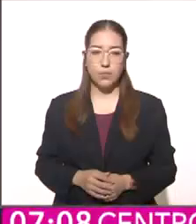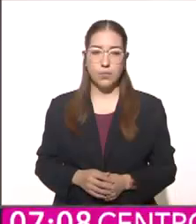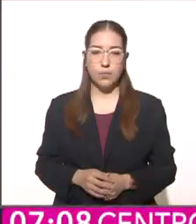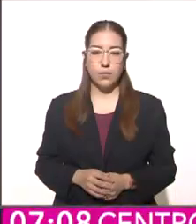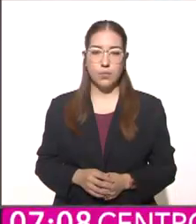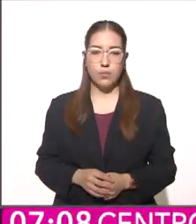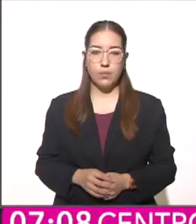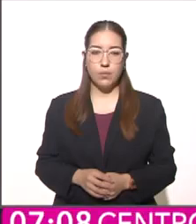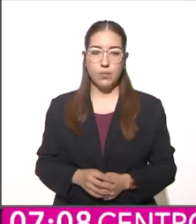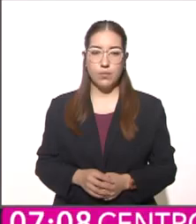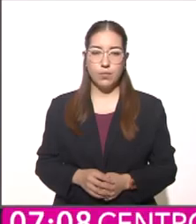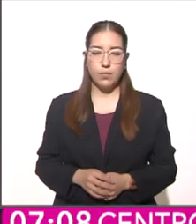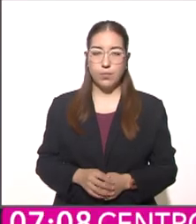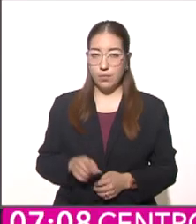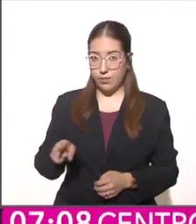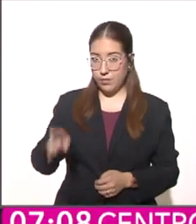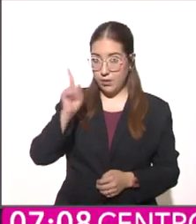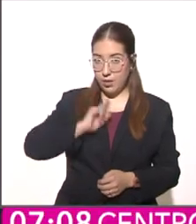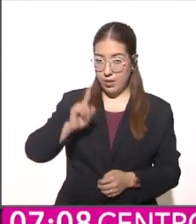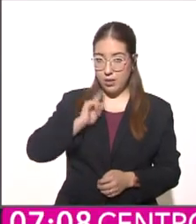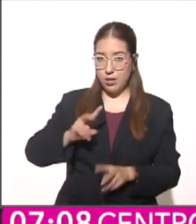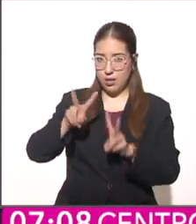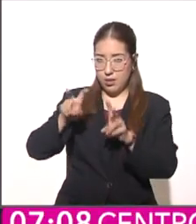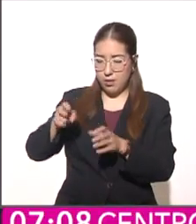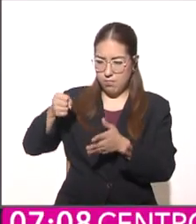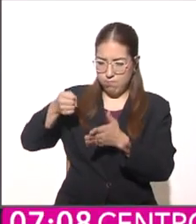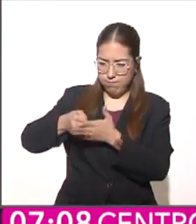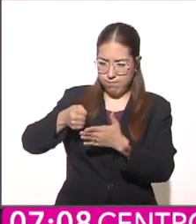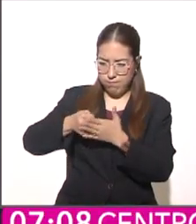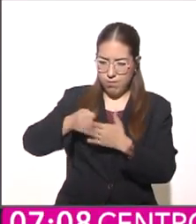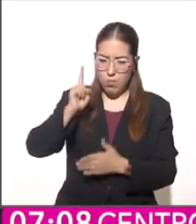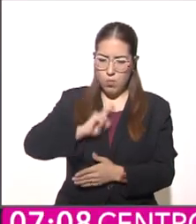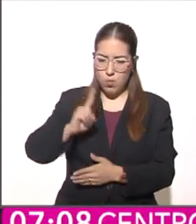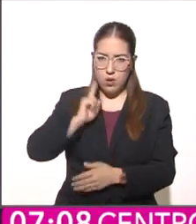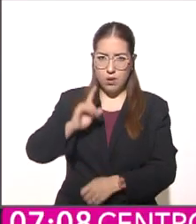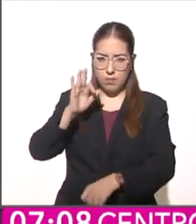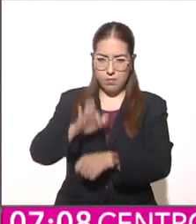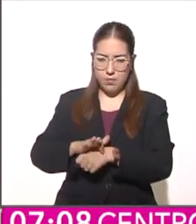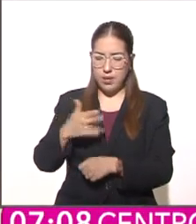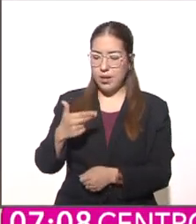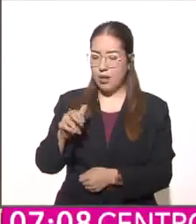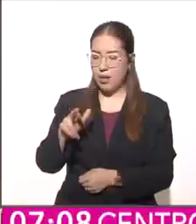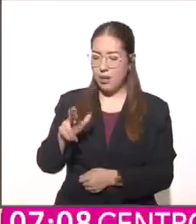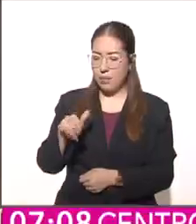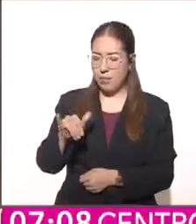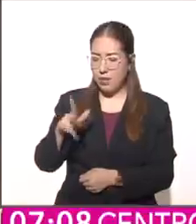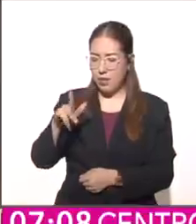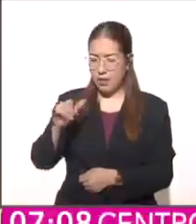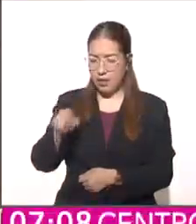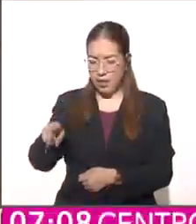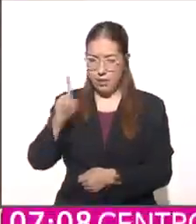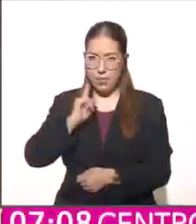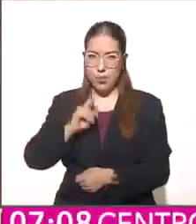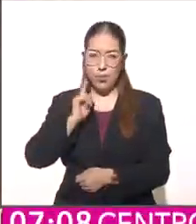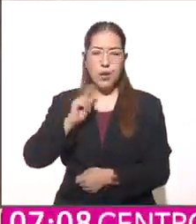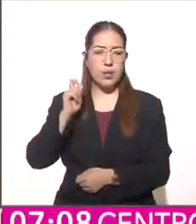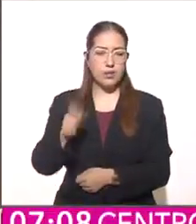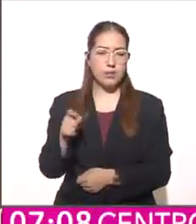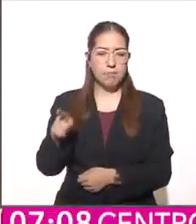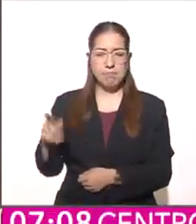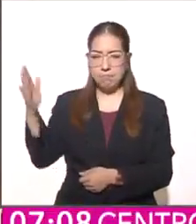Además de esta labor precursora en los derechos políticos de las mujeres, Ermila Galindo también destacó por ser una de